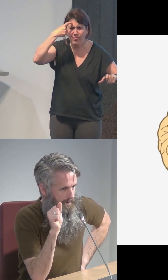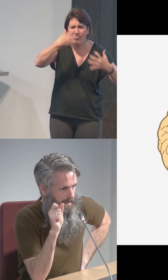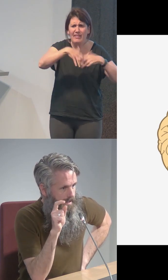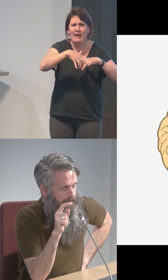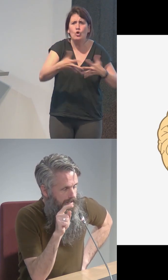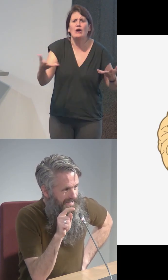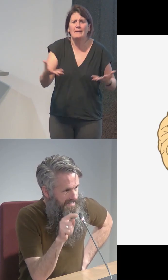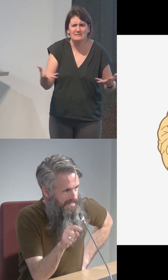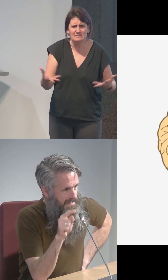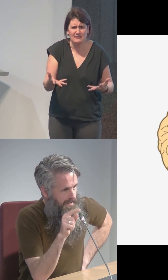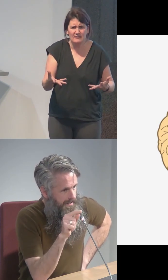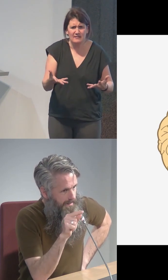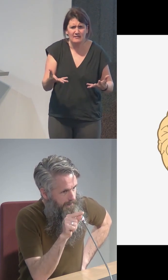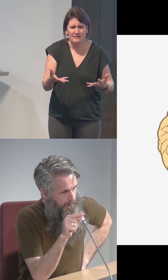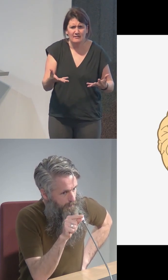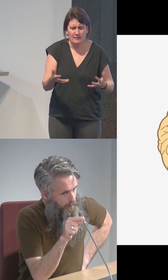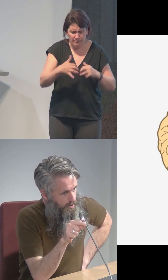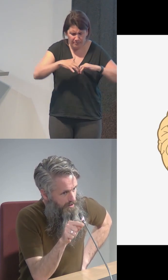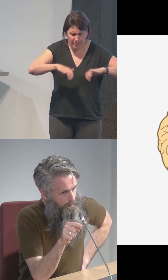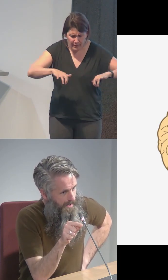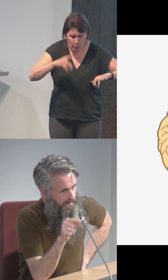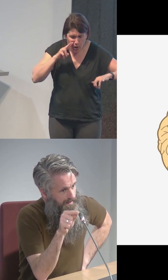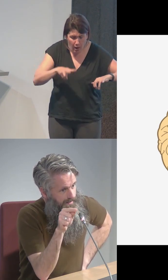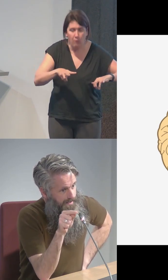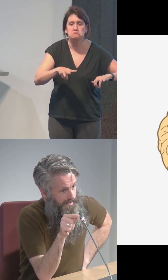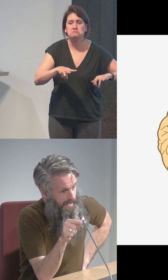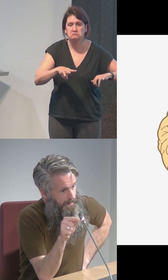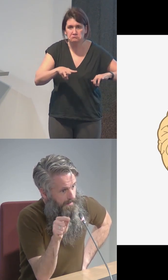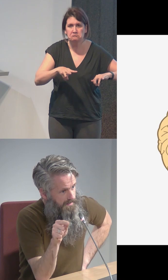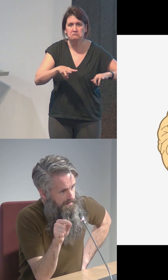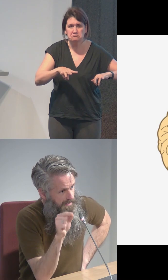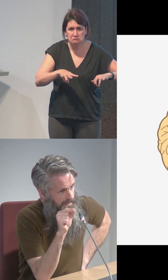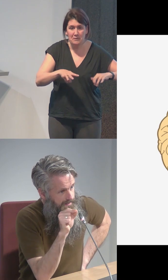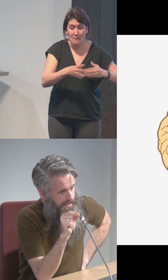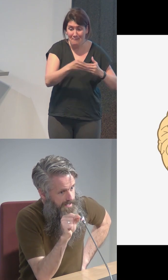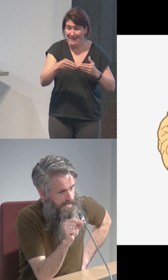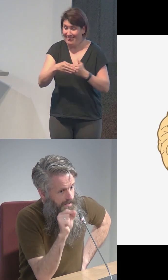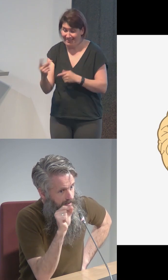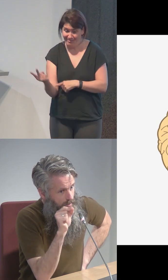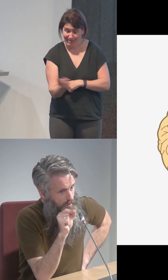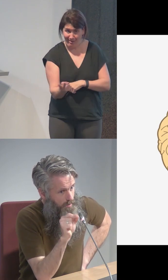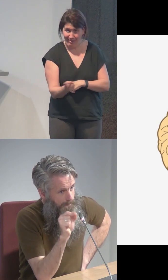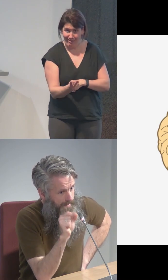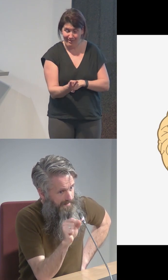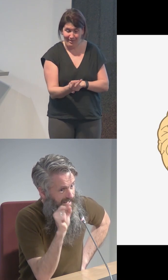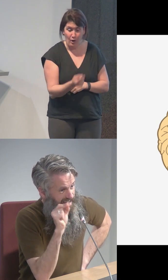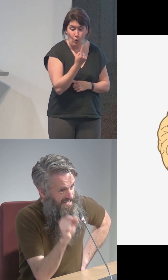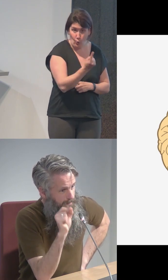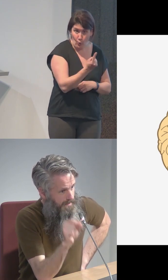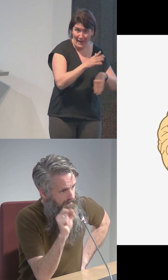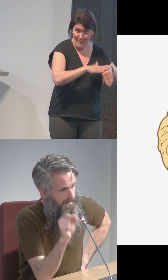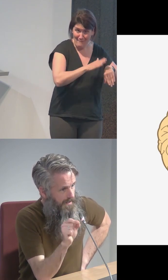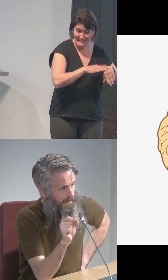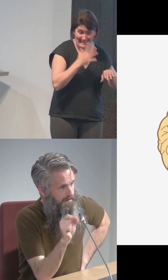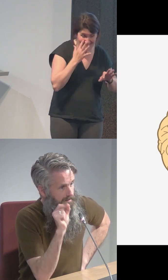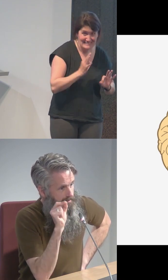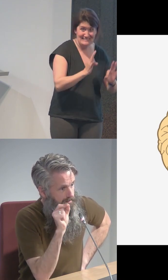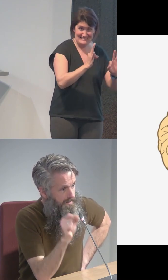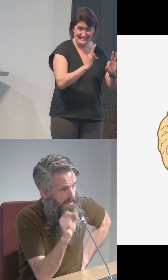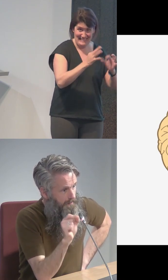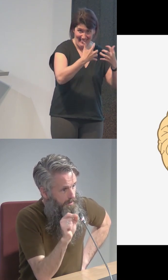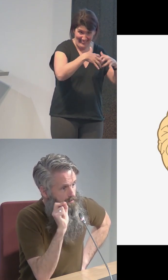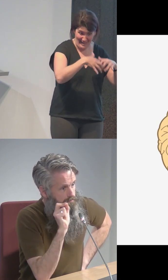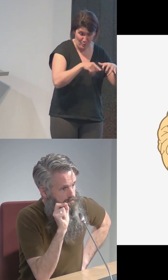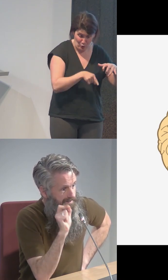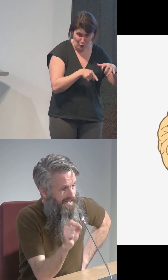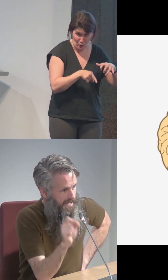cerebro. Y así pudieron ver que cada paciente tenía una parte específica